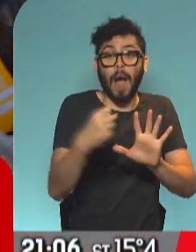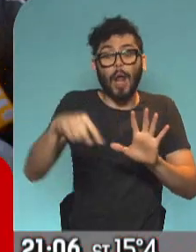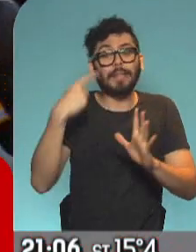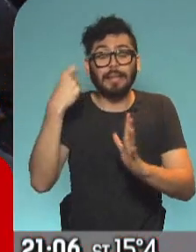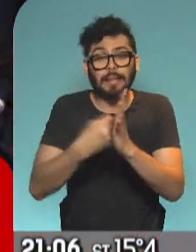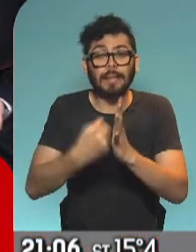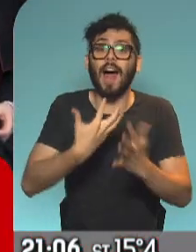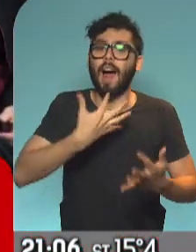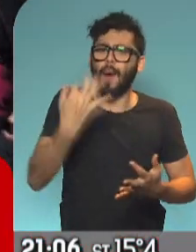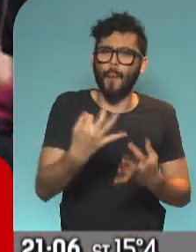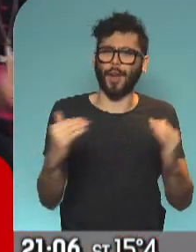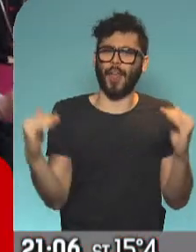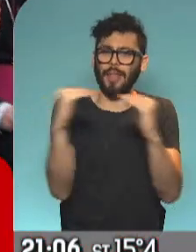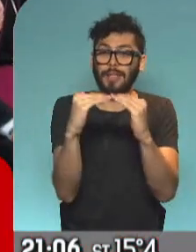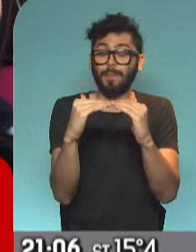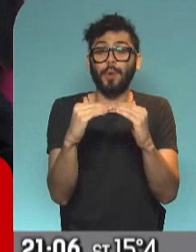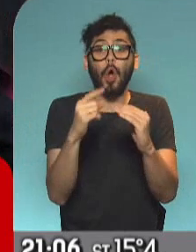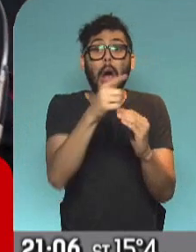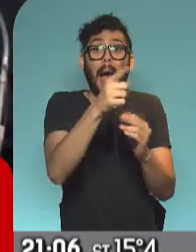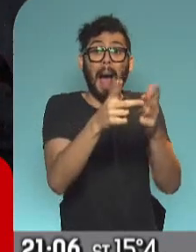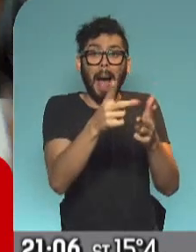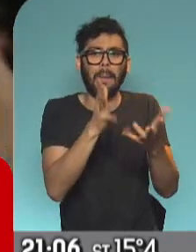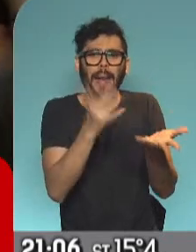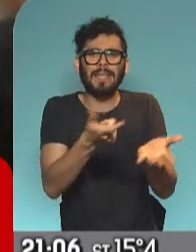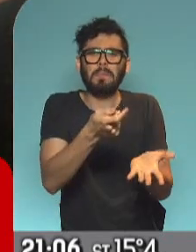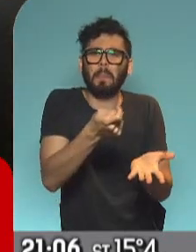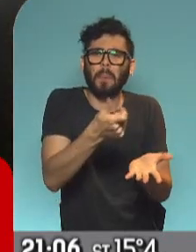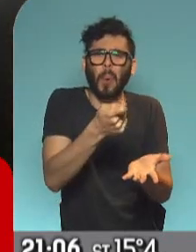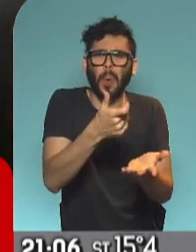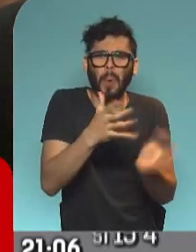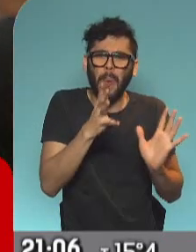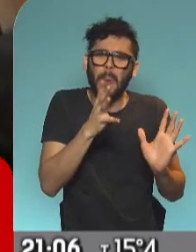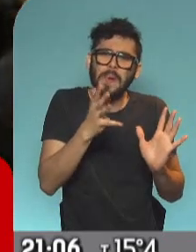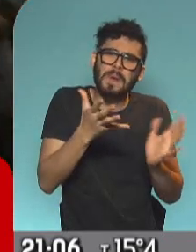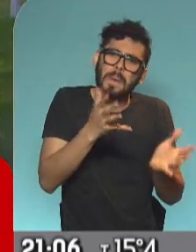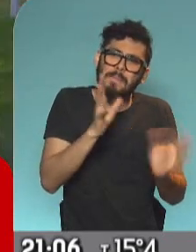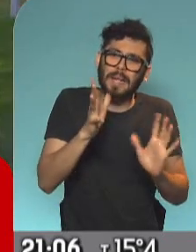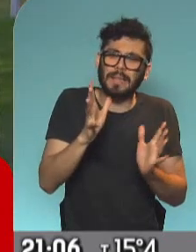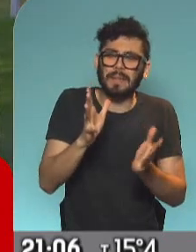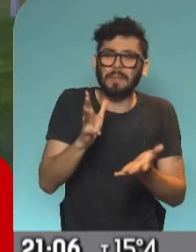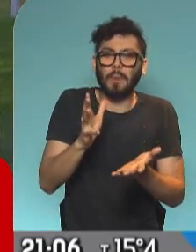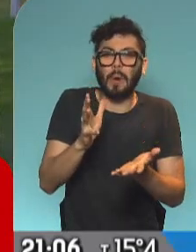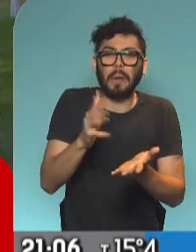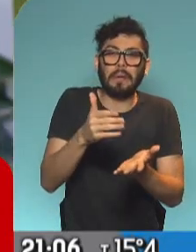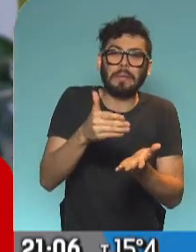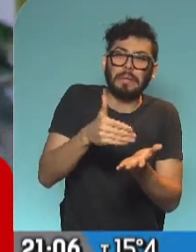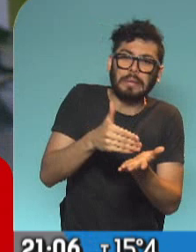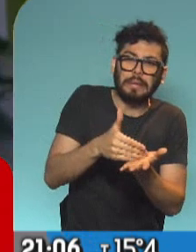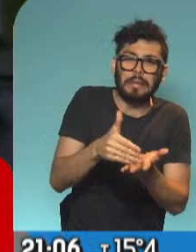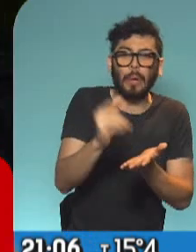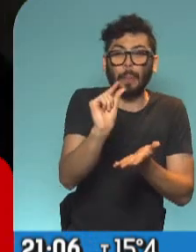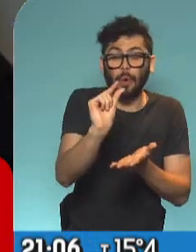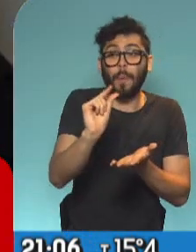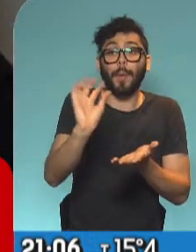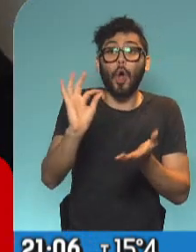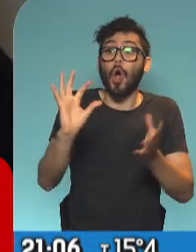es poco también, ¿no? Y nos sigue sonando a ley apartheid. Pero bueno, en términos a nivel mundial, como decíamos recién, es